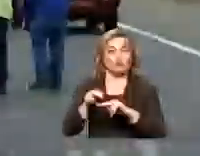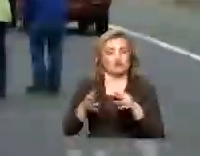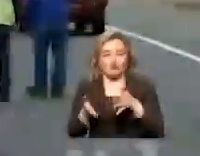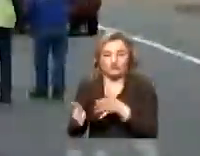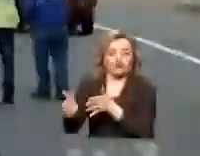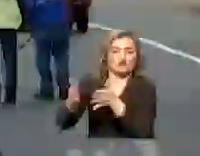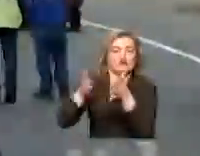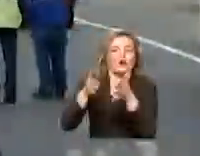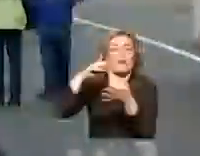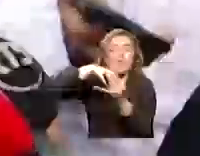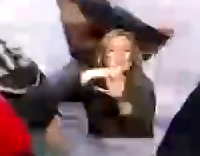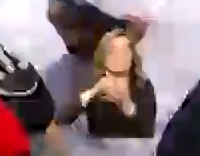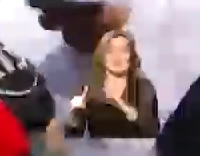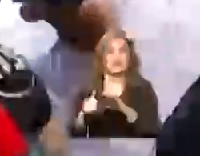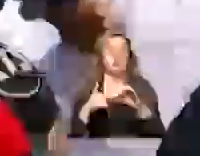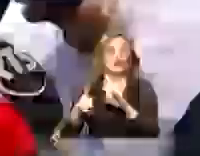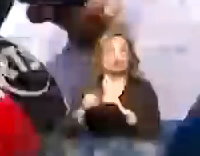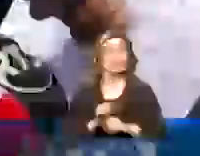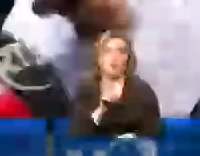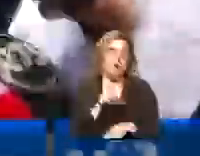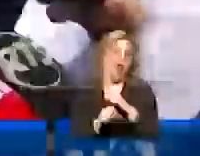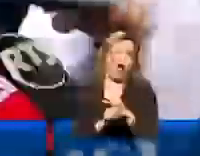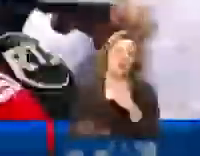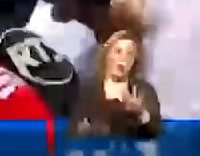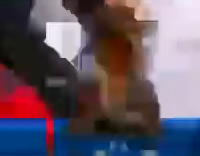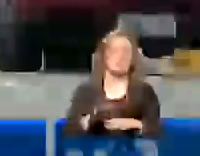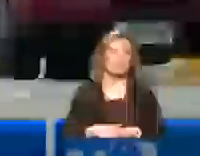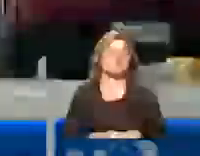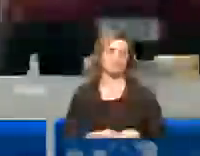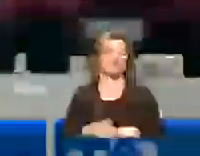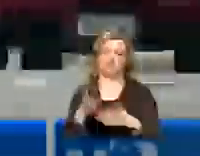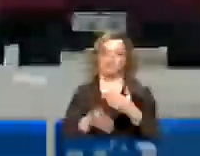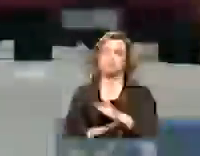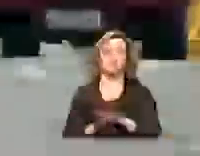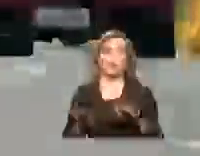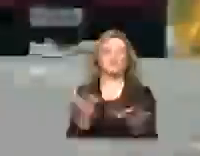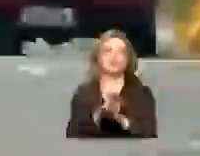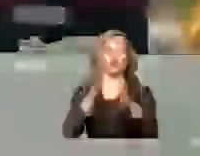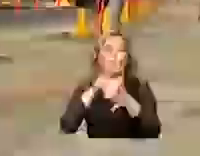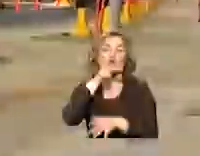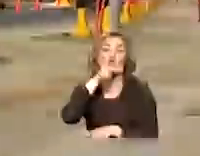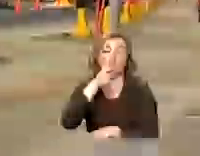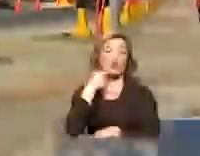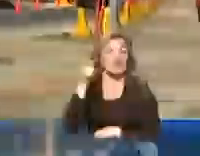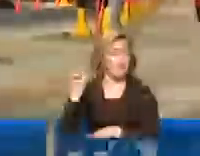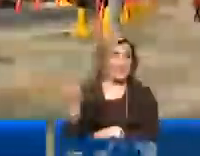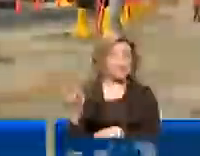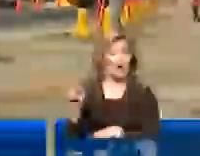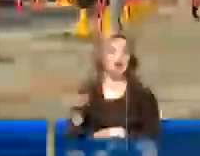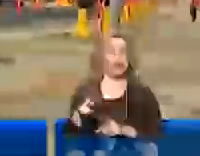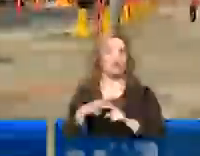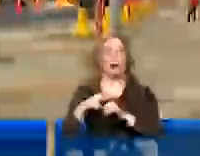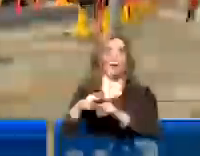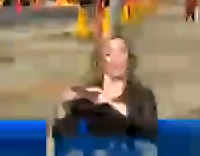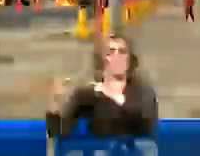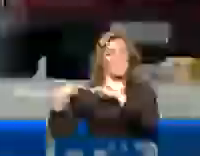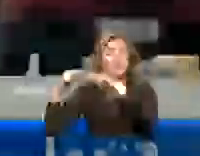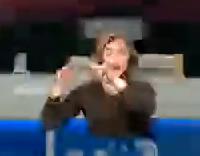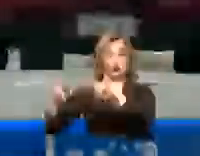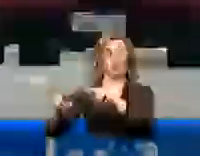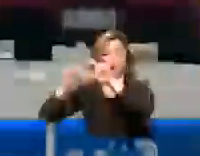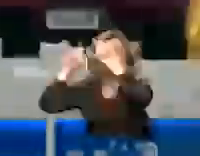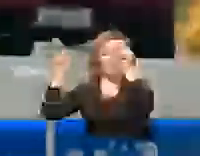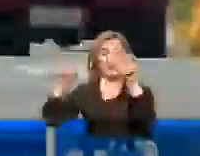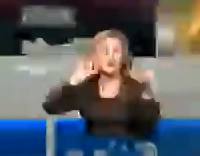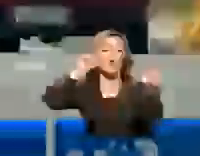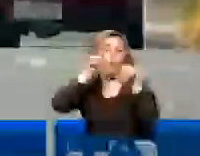la provincia de Santa Elena. Un año más aproximadamente, tal vez menos. El funcionario público habló de las concesiones que este año quiere